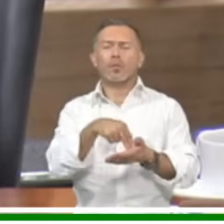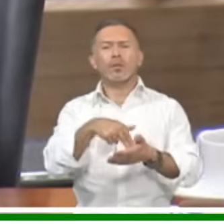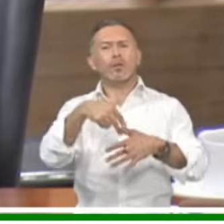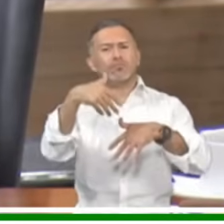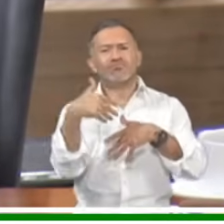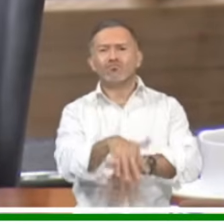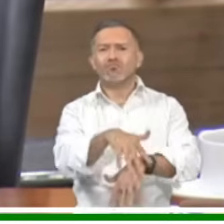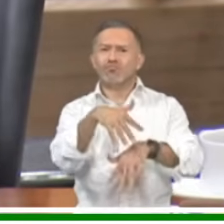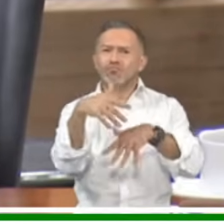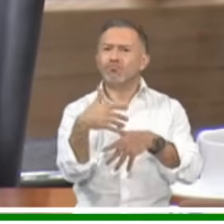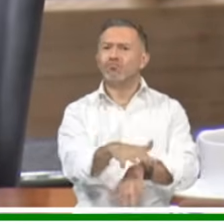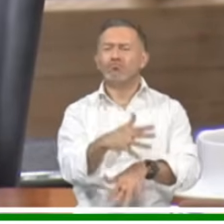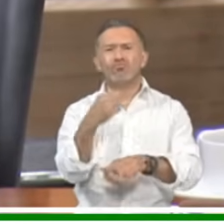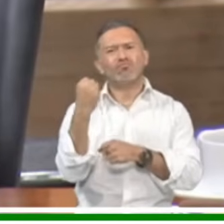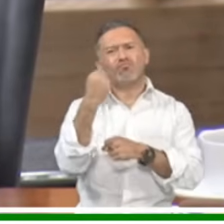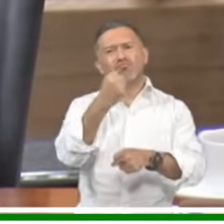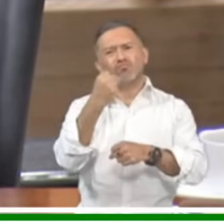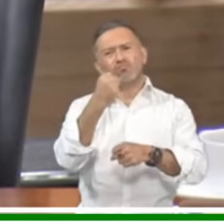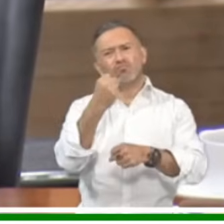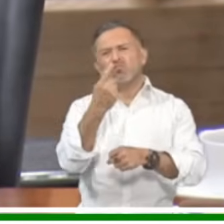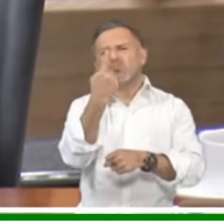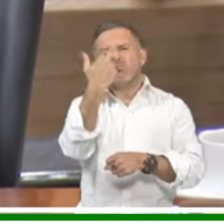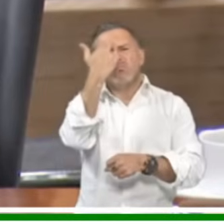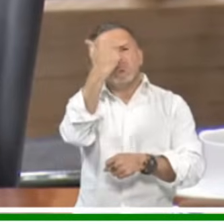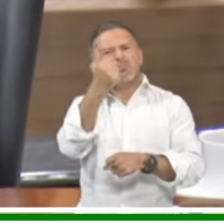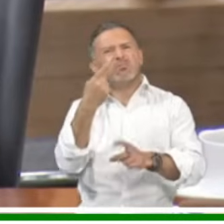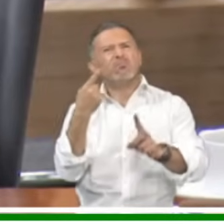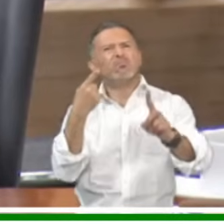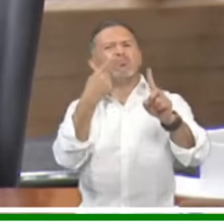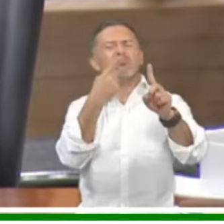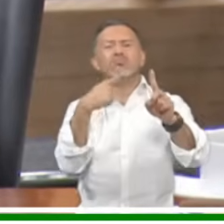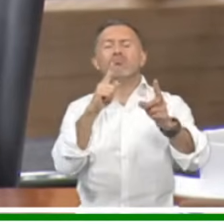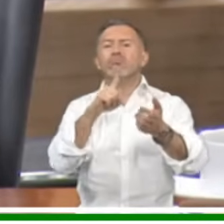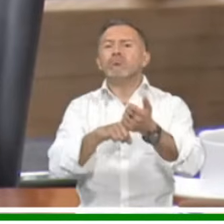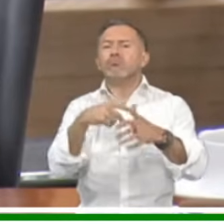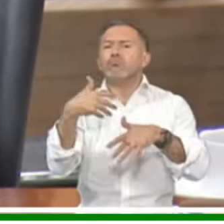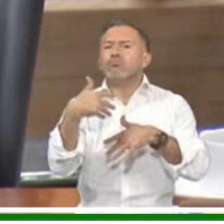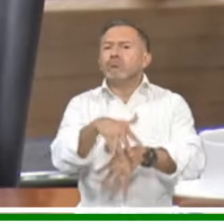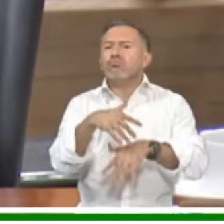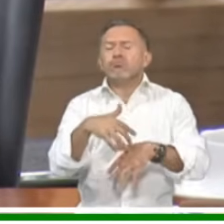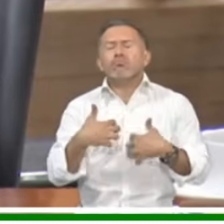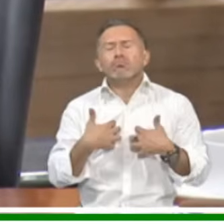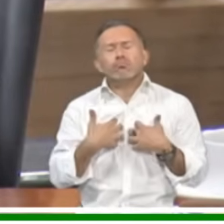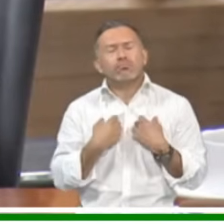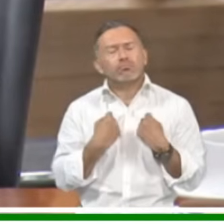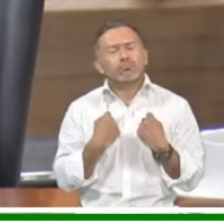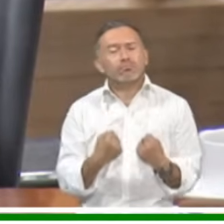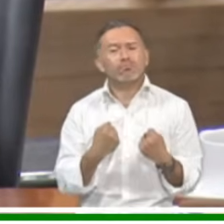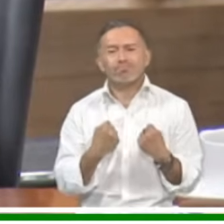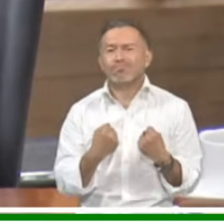sobre todo salen a marchar con impotencia, porque no han sido